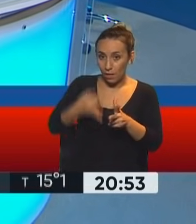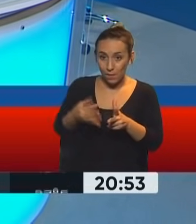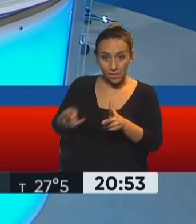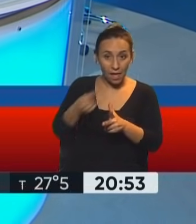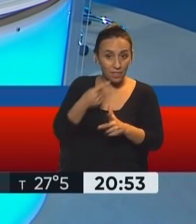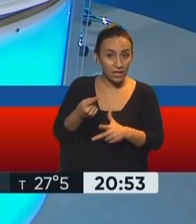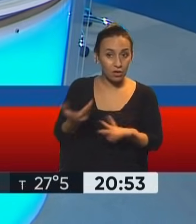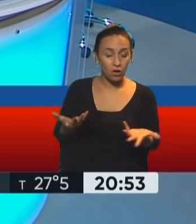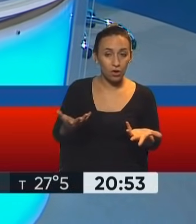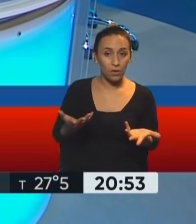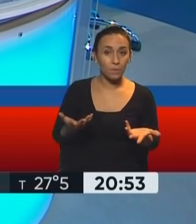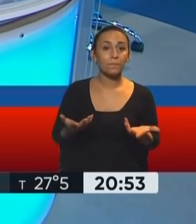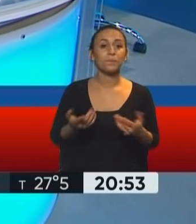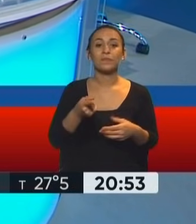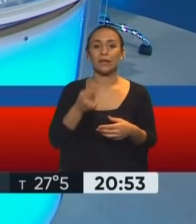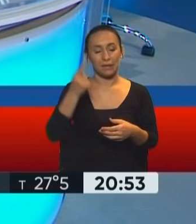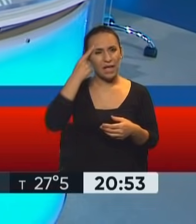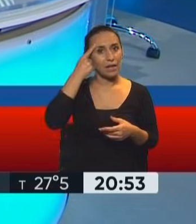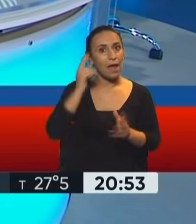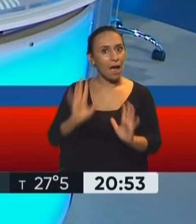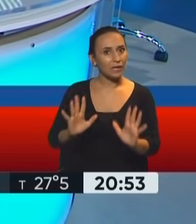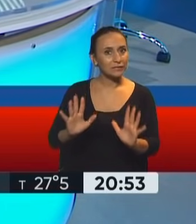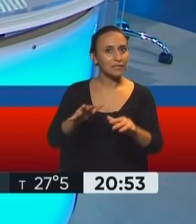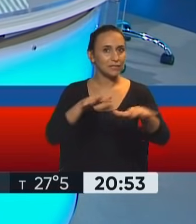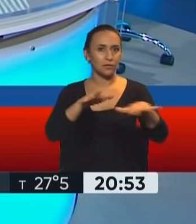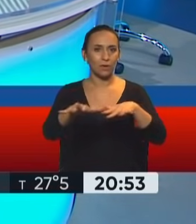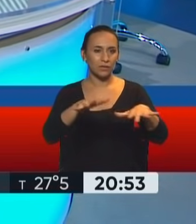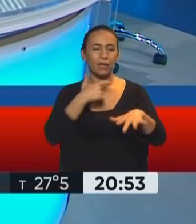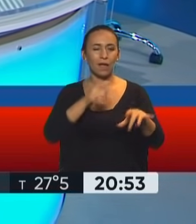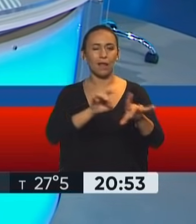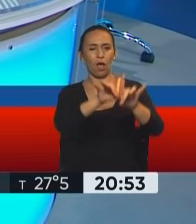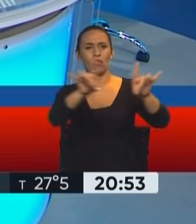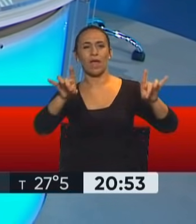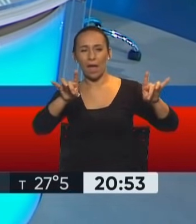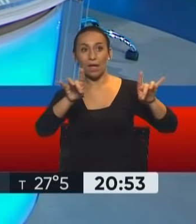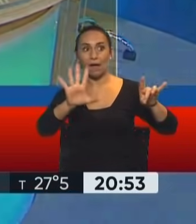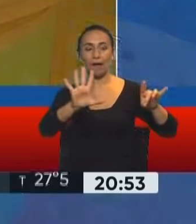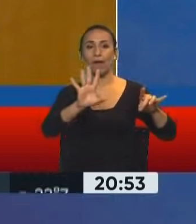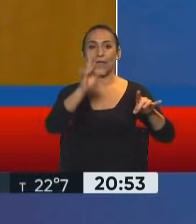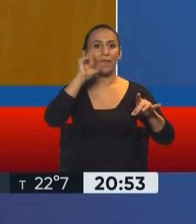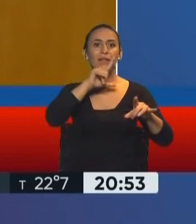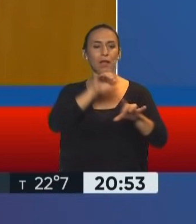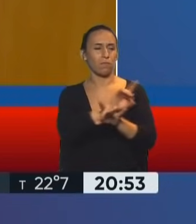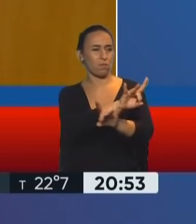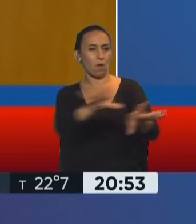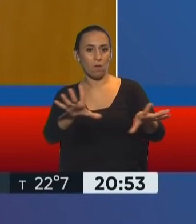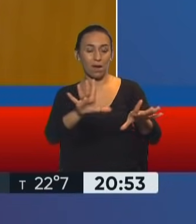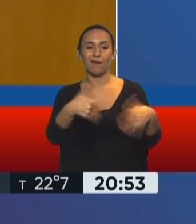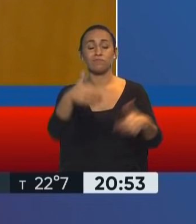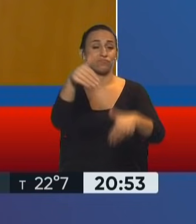Claro, absolutamente cree que es así la situación. O sea que también tengan en cuenta